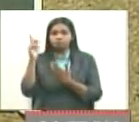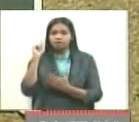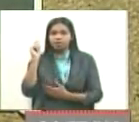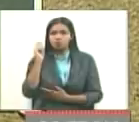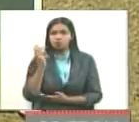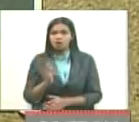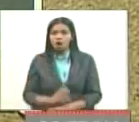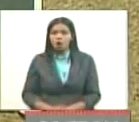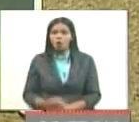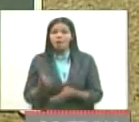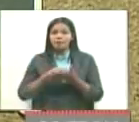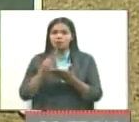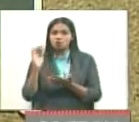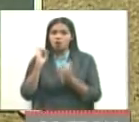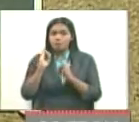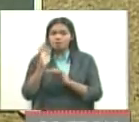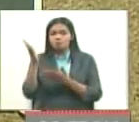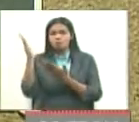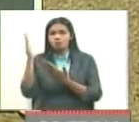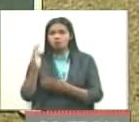Está repetido.